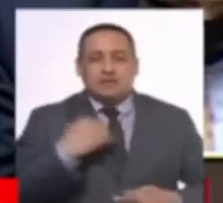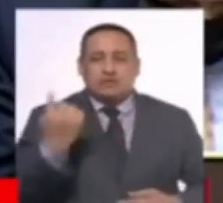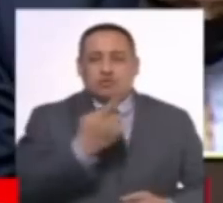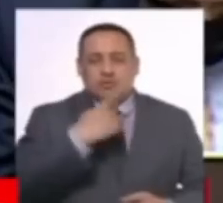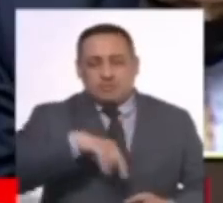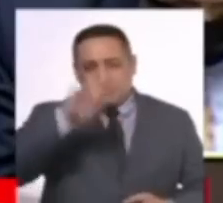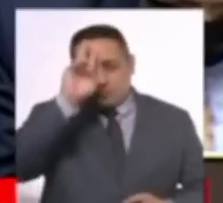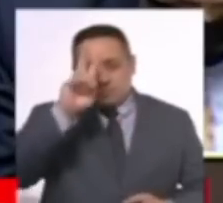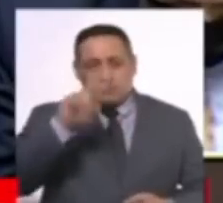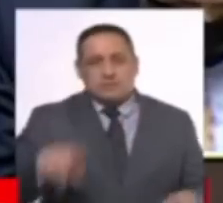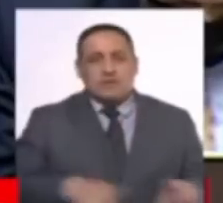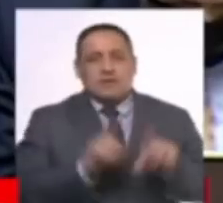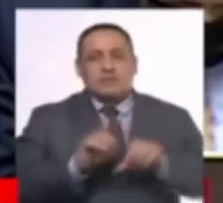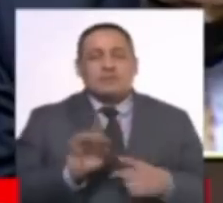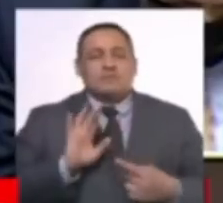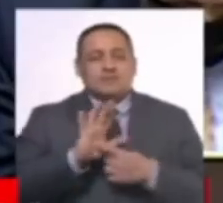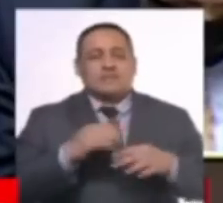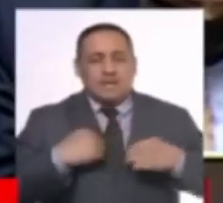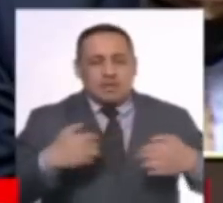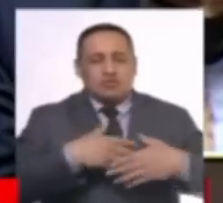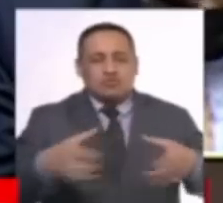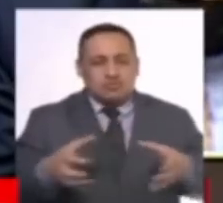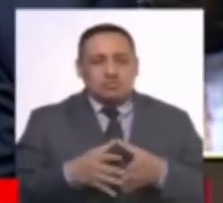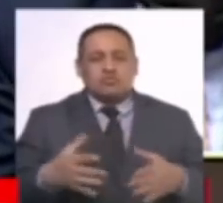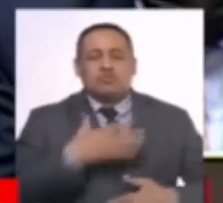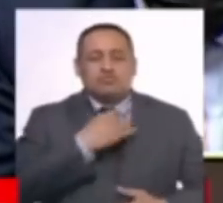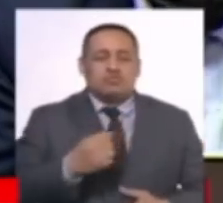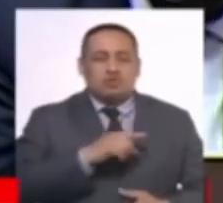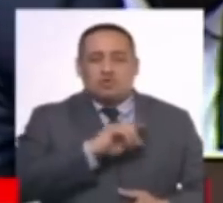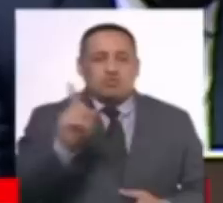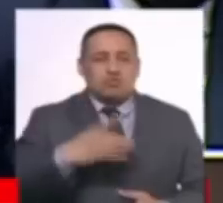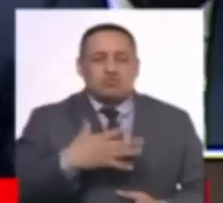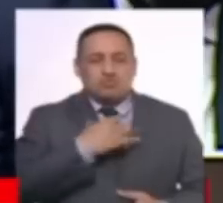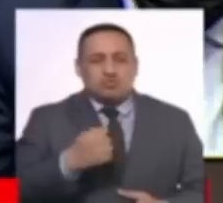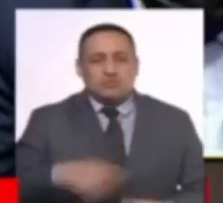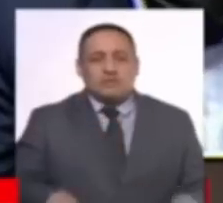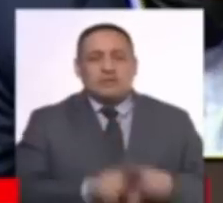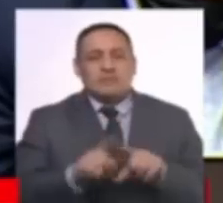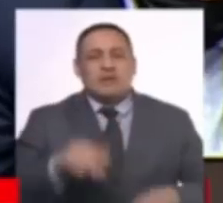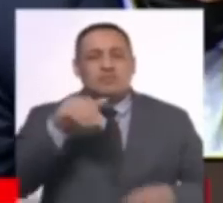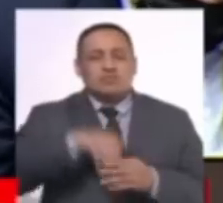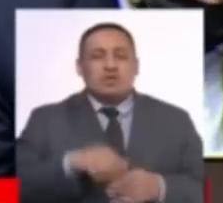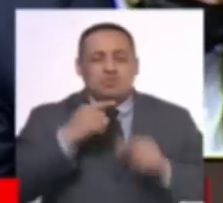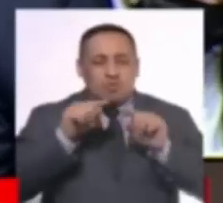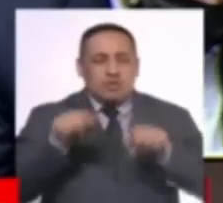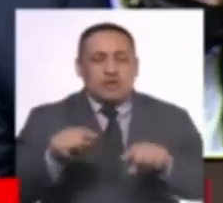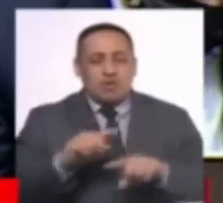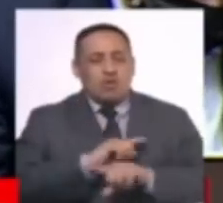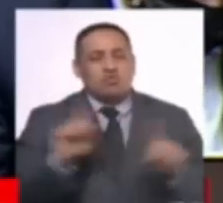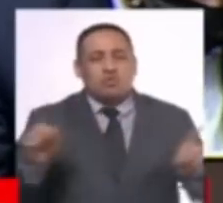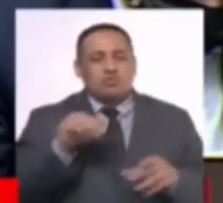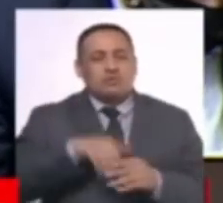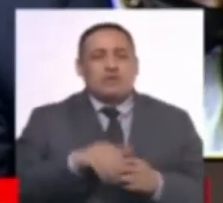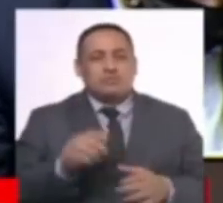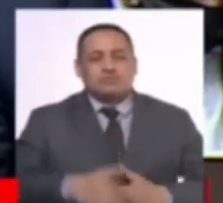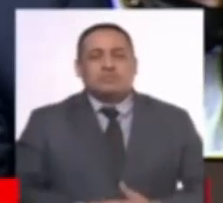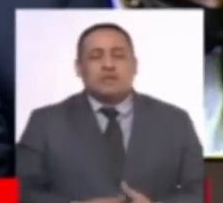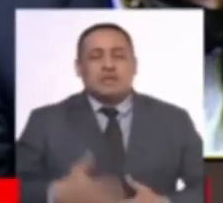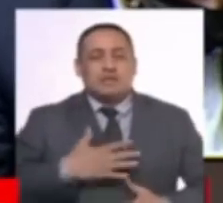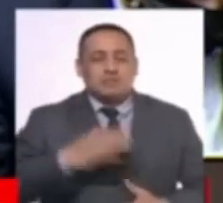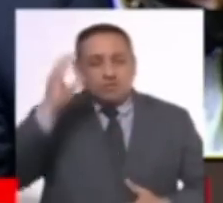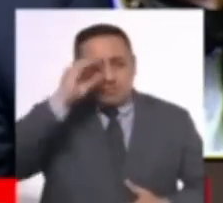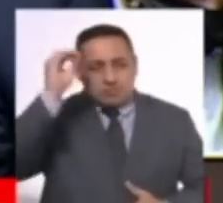nación, personifica a todos nosotros, nos gusten o no, hayamos votado por él o no. En mi